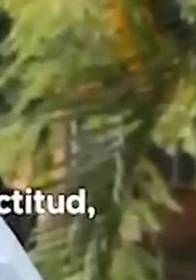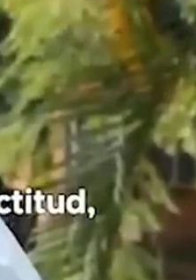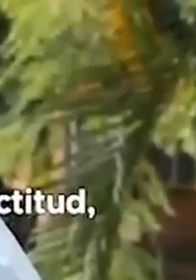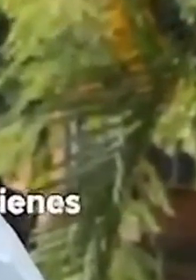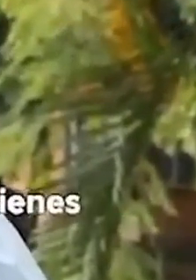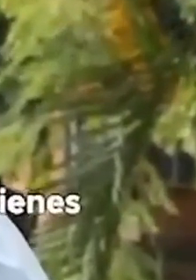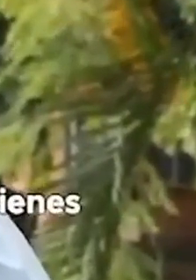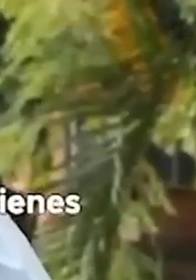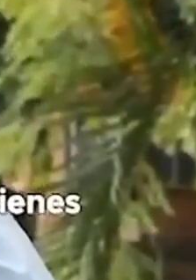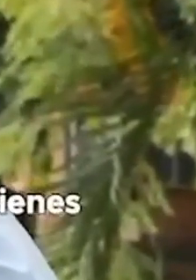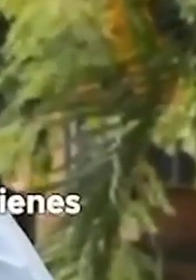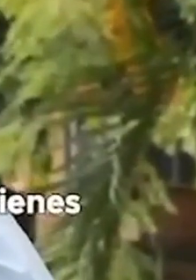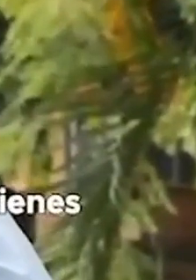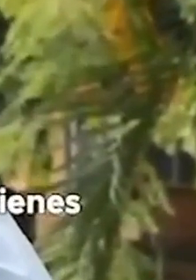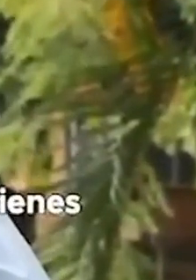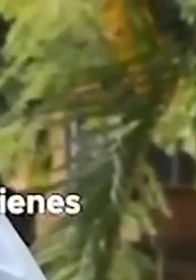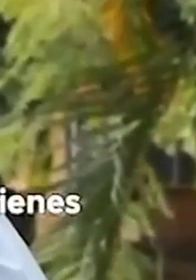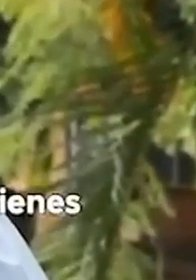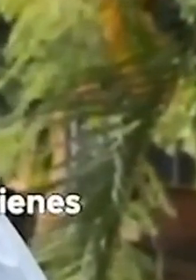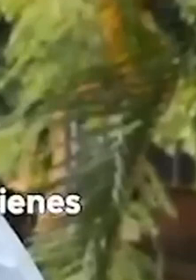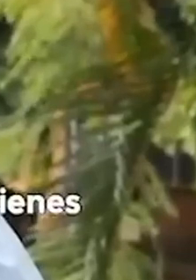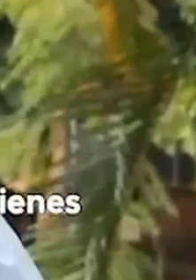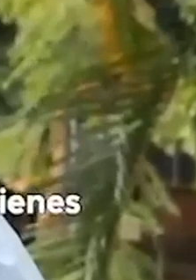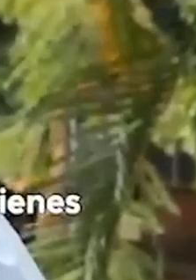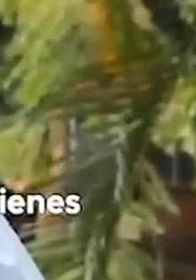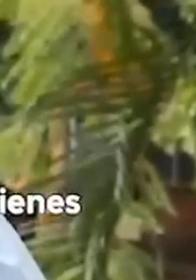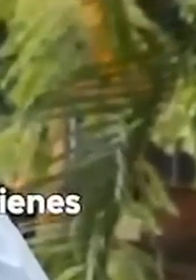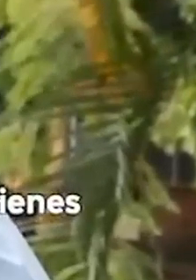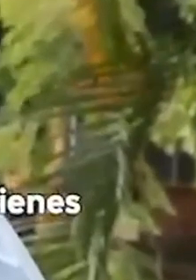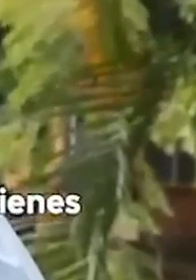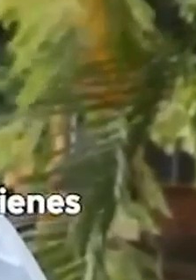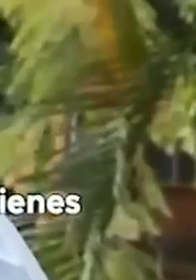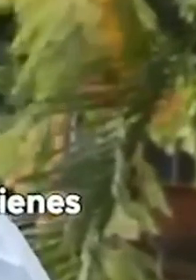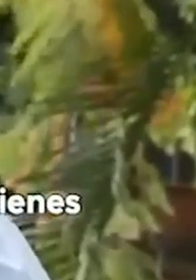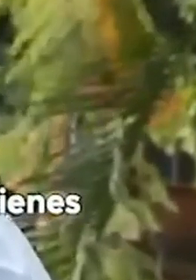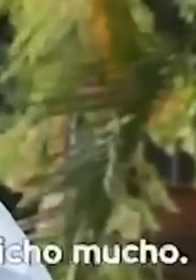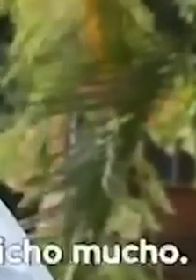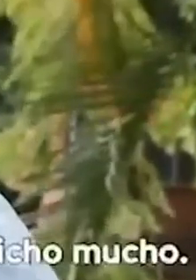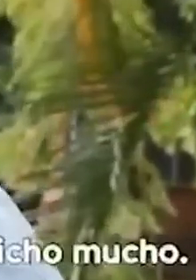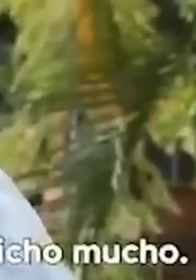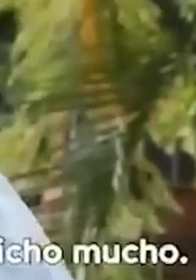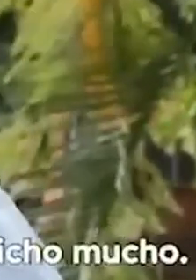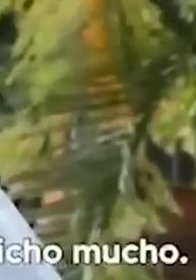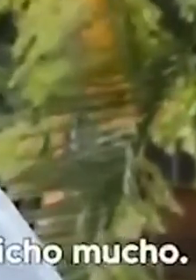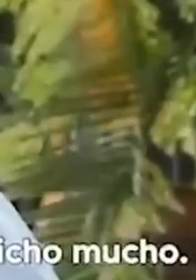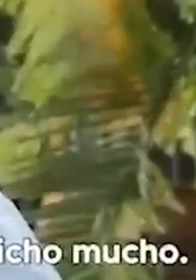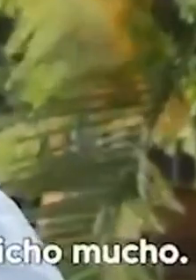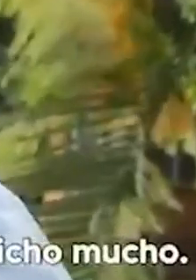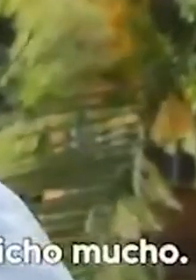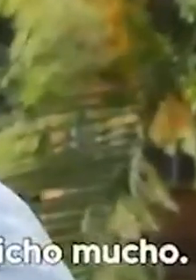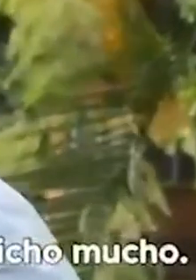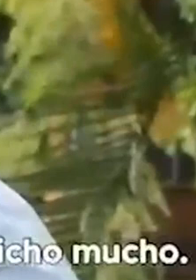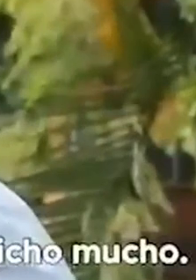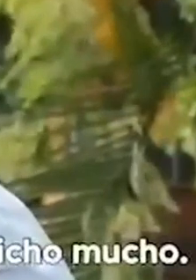maravillosa creatividad y sobre todo a esa inmensa pasión que tienes por enseñar, se vienen logrando. Ya habrá tiempo